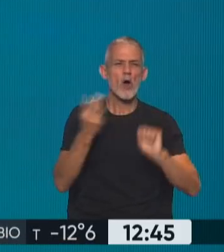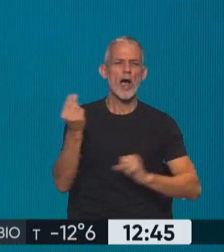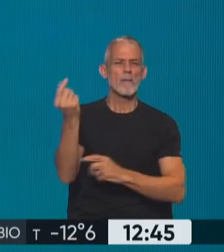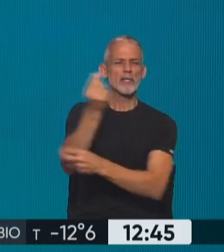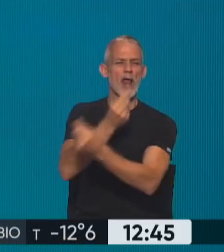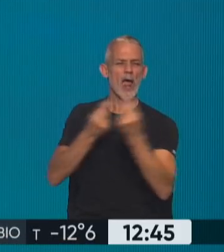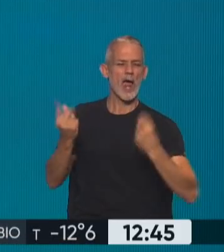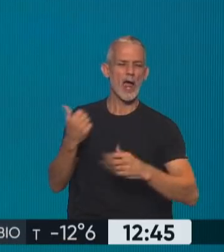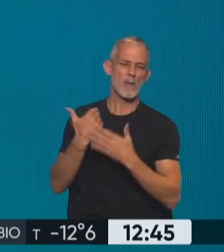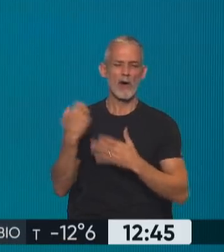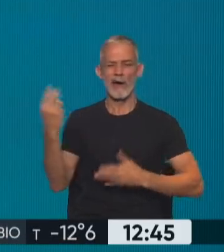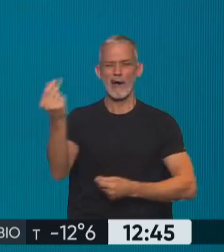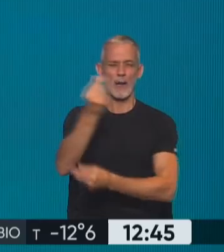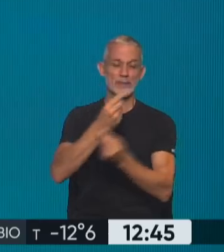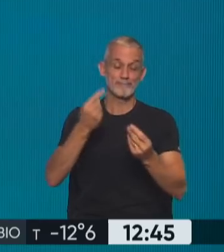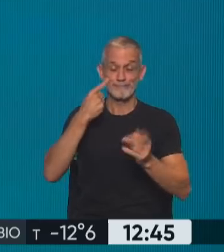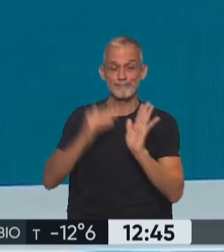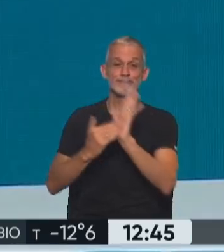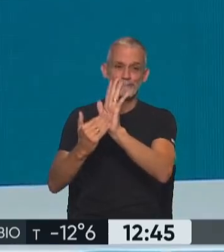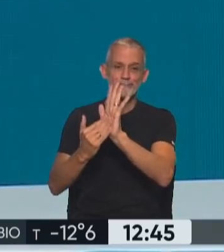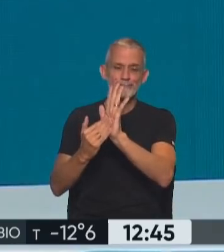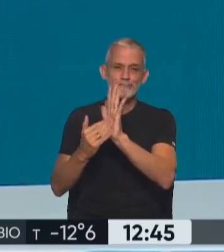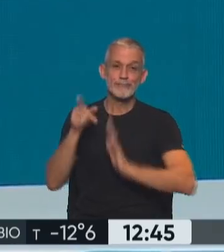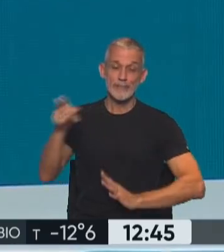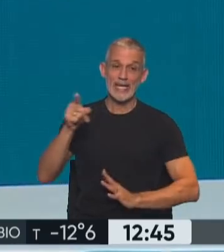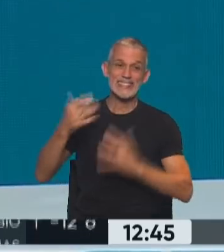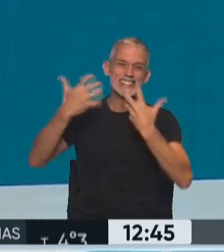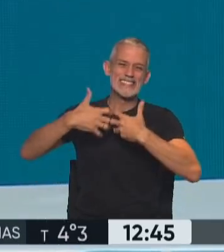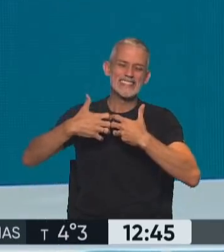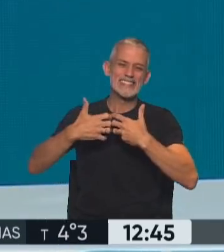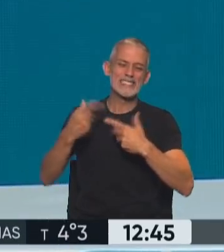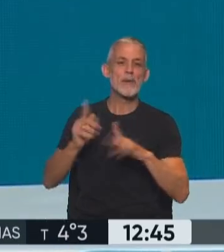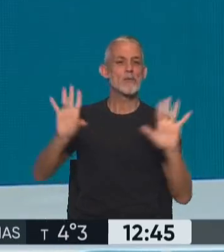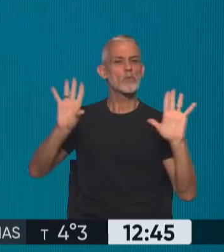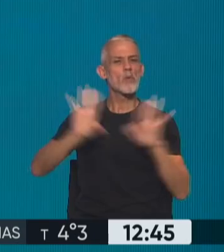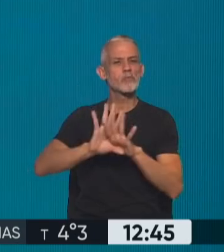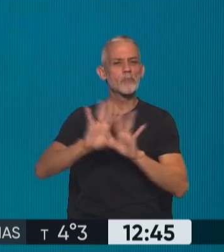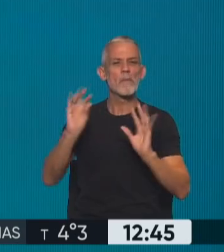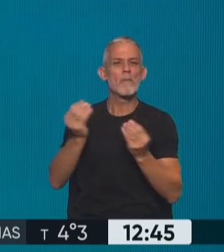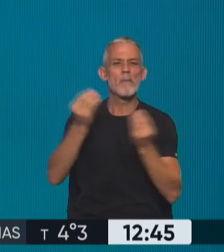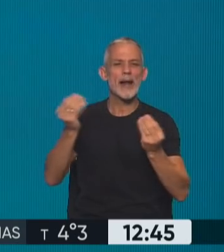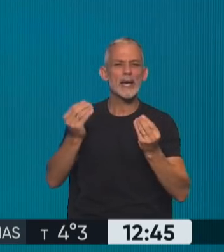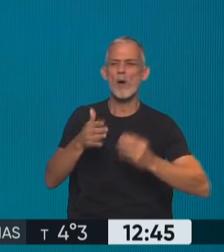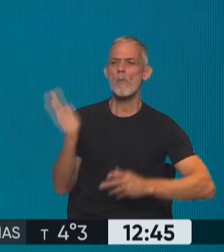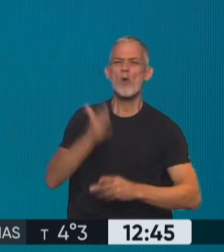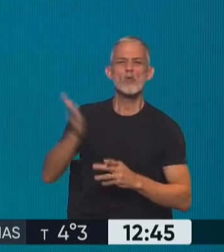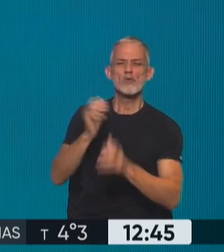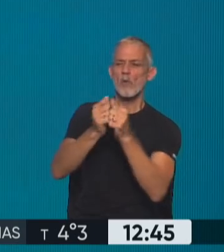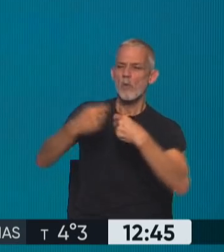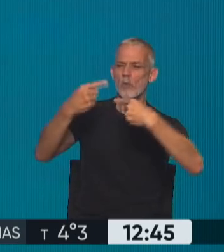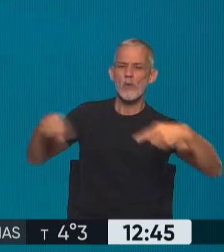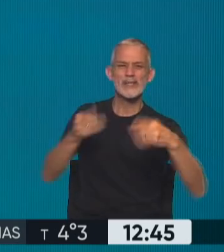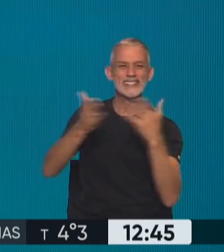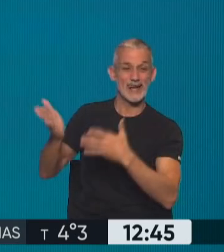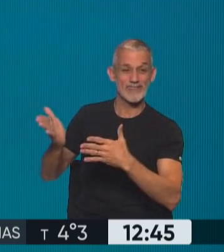capitalismo se ha demostrado como el sistema más eficiente y eficaz para la producción de bienes